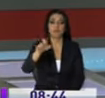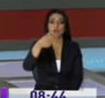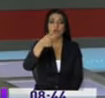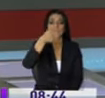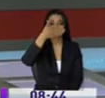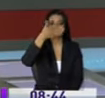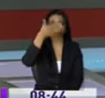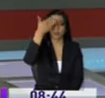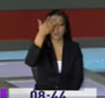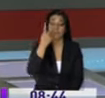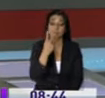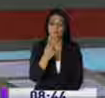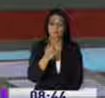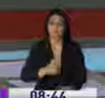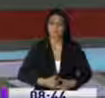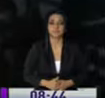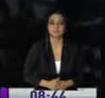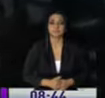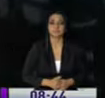Domingo. Miremos.